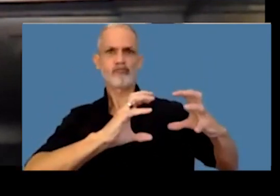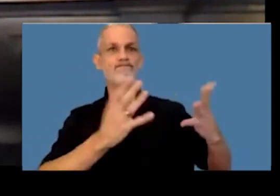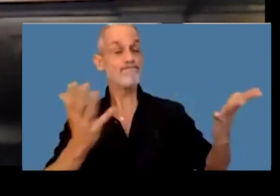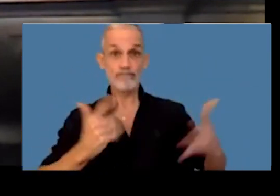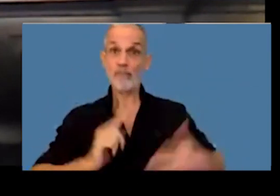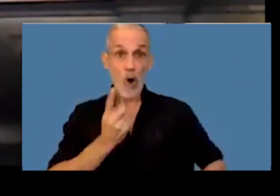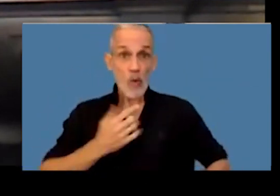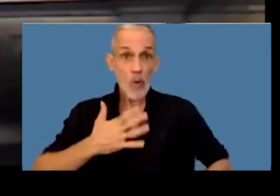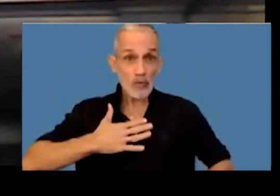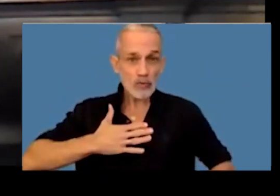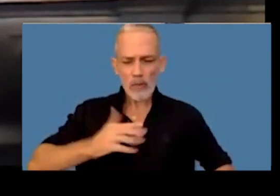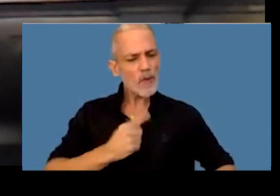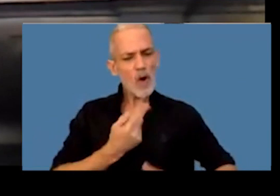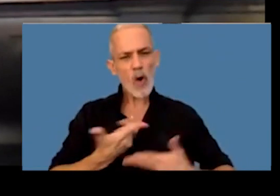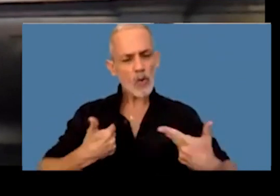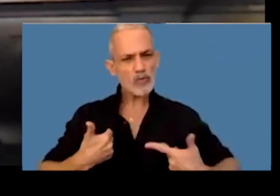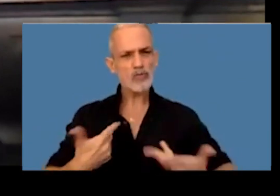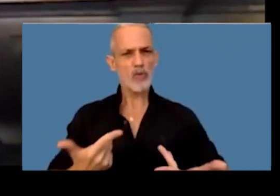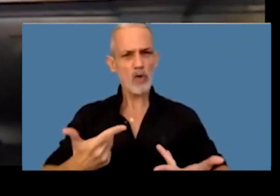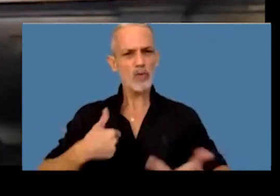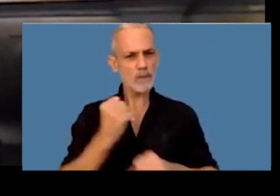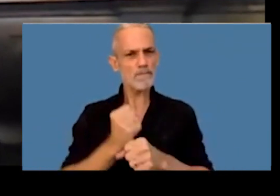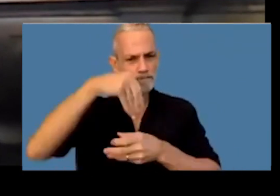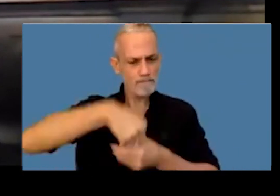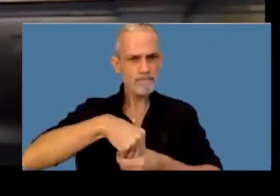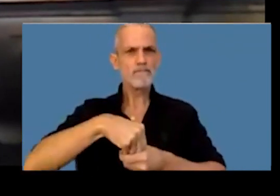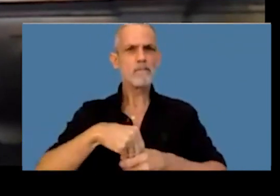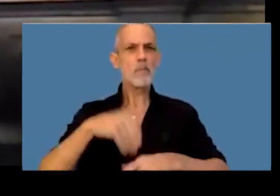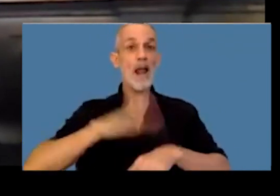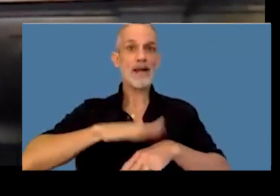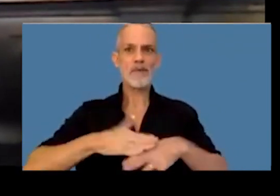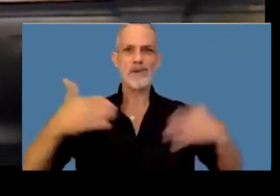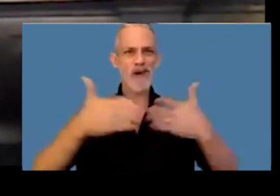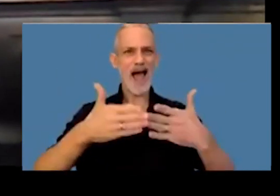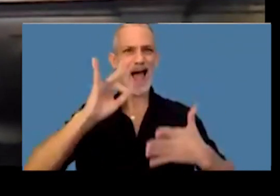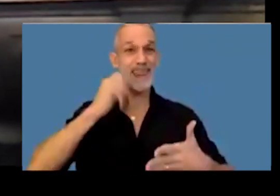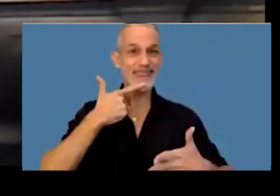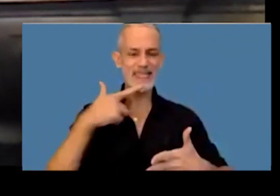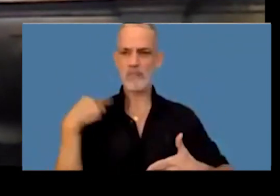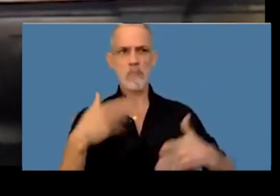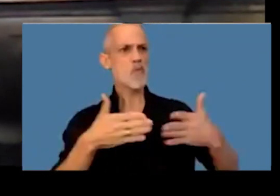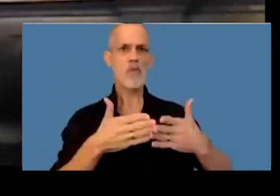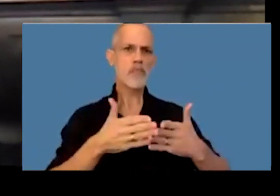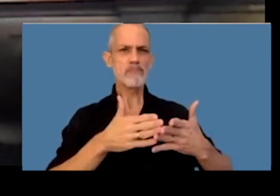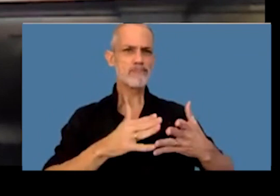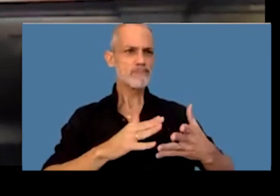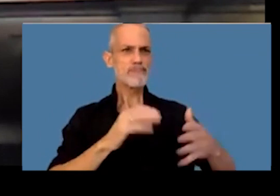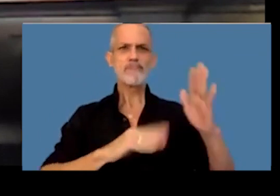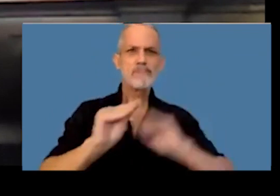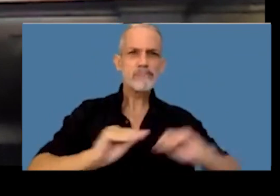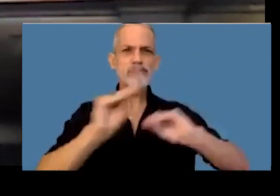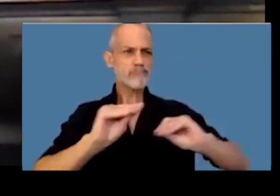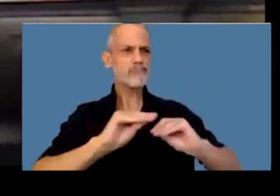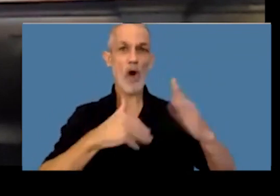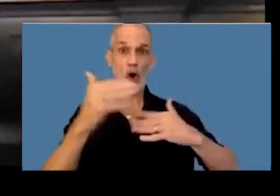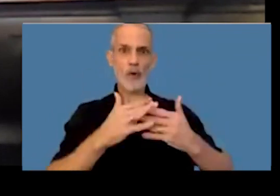mí estar a cargo de la agencia, estar a cargo de esta reconstrucción y de esta